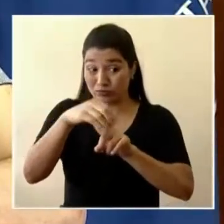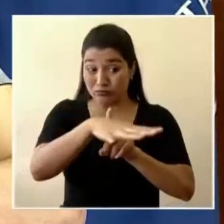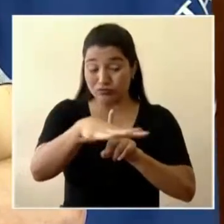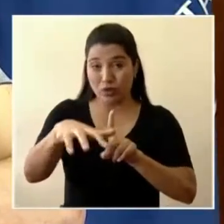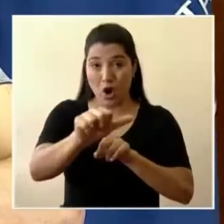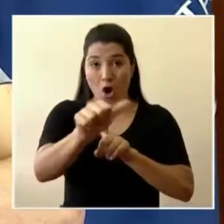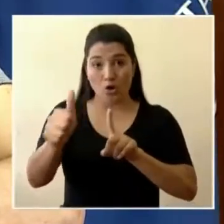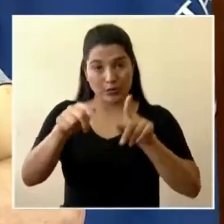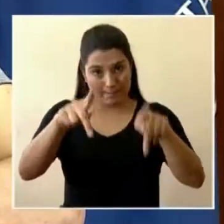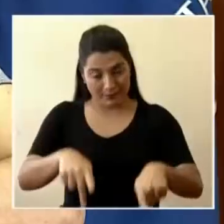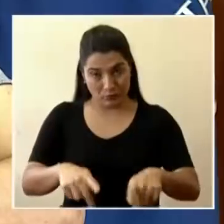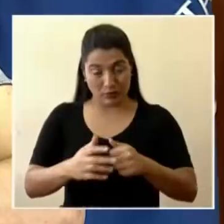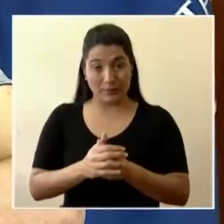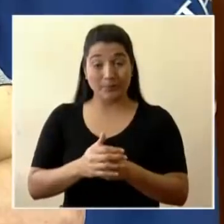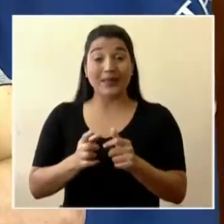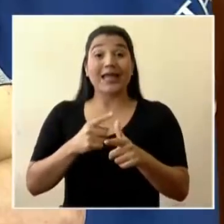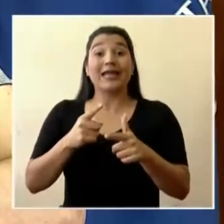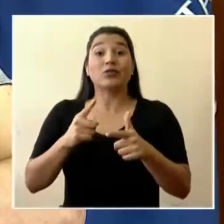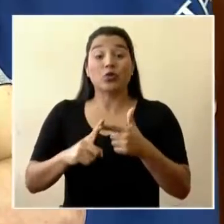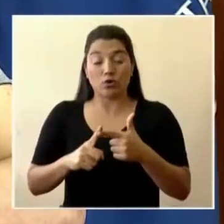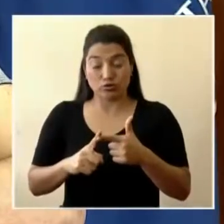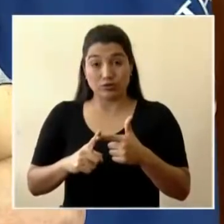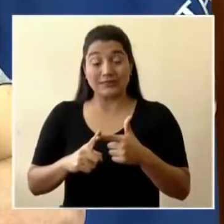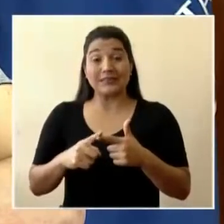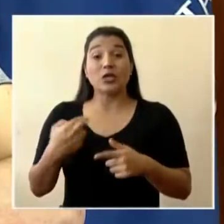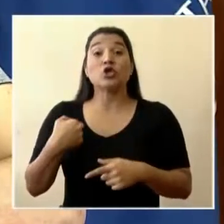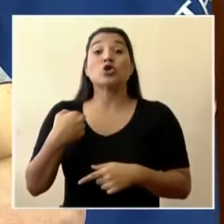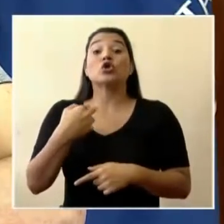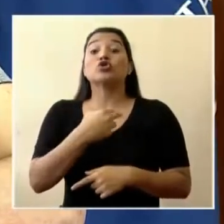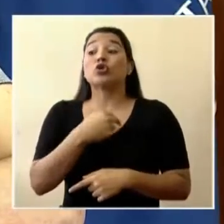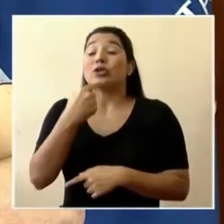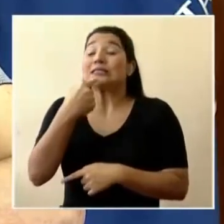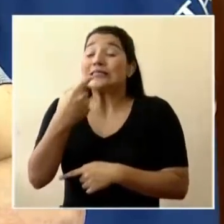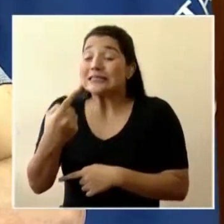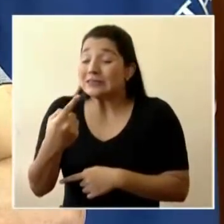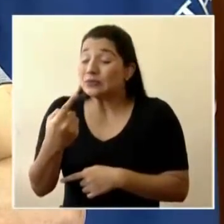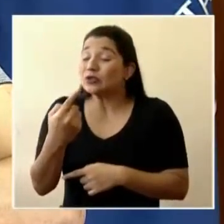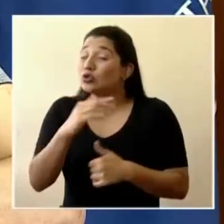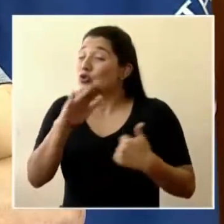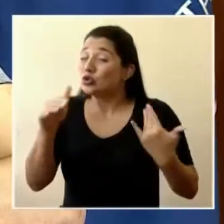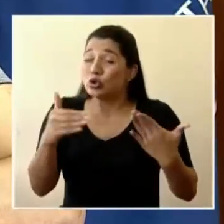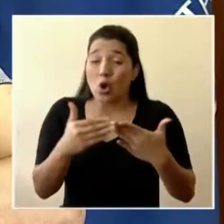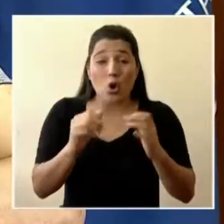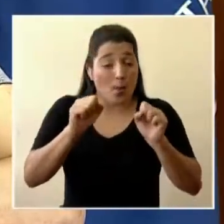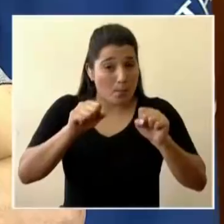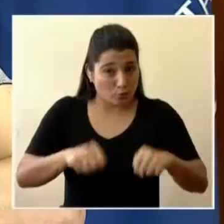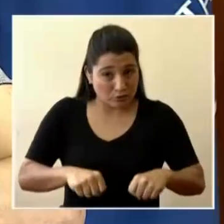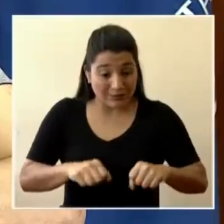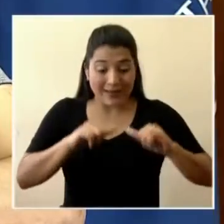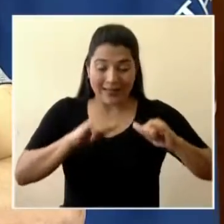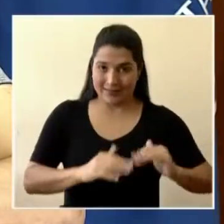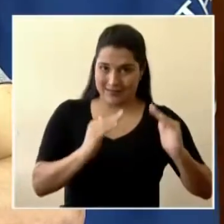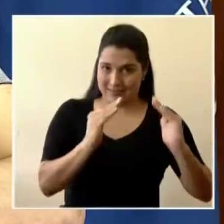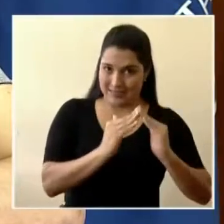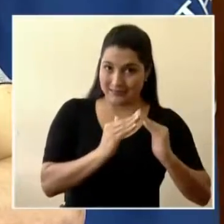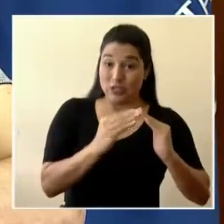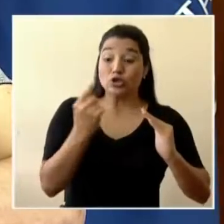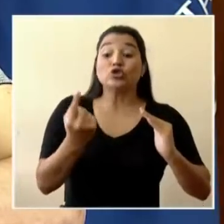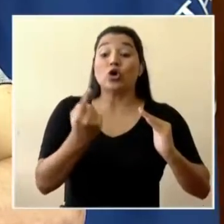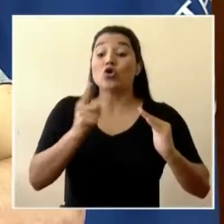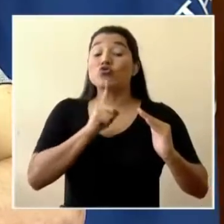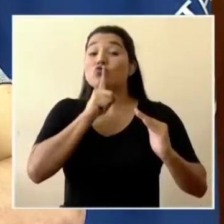cuando hacemos la consigna de que en la medida de lo posible, a menos de que sea sumamente necesario no